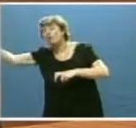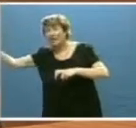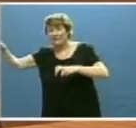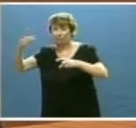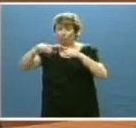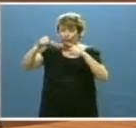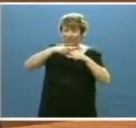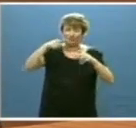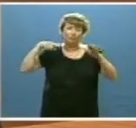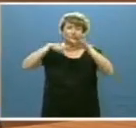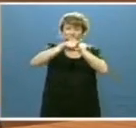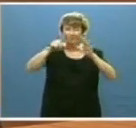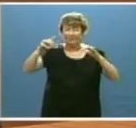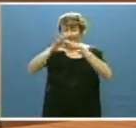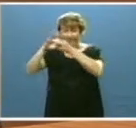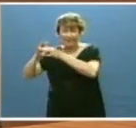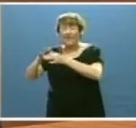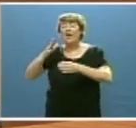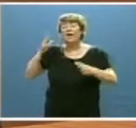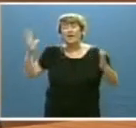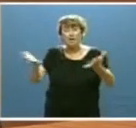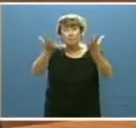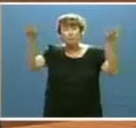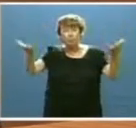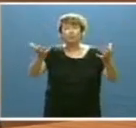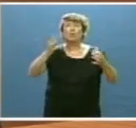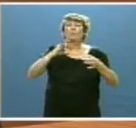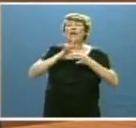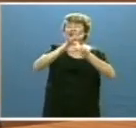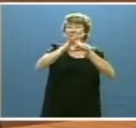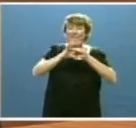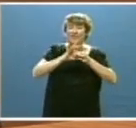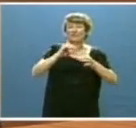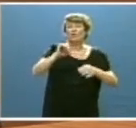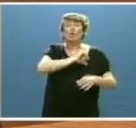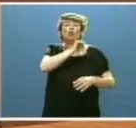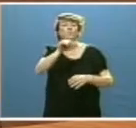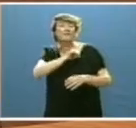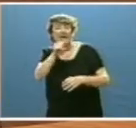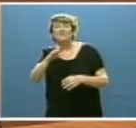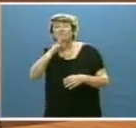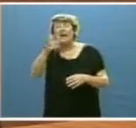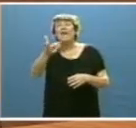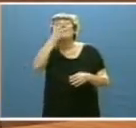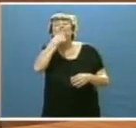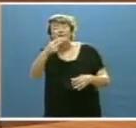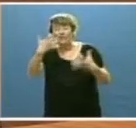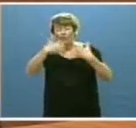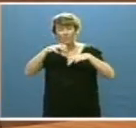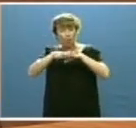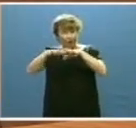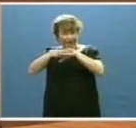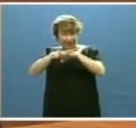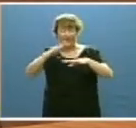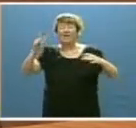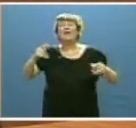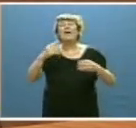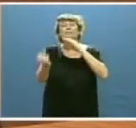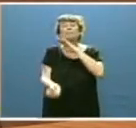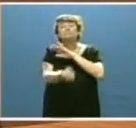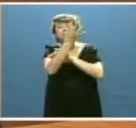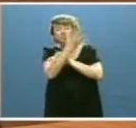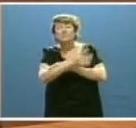el impulso de alianzas estratégicas entre servicios hospitalarios para facilitar su funcionamiento en red la creación de